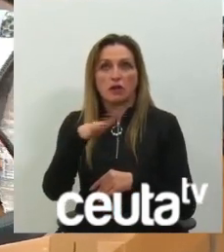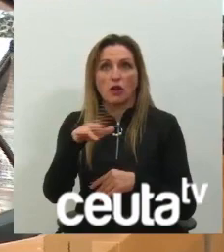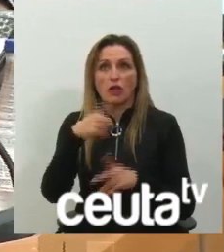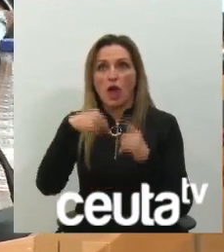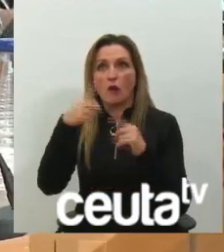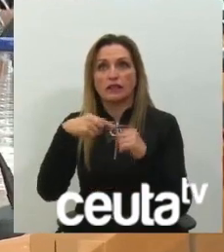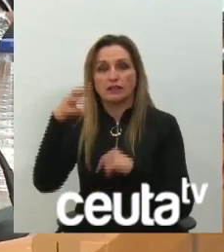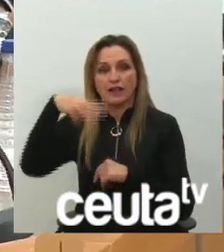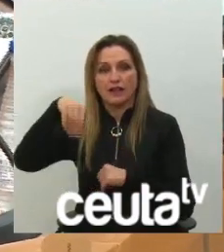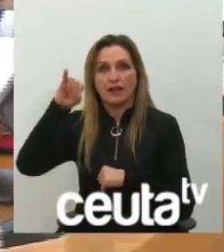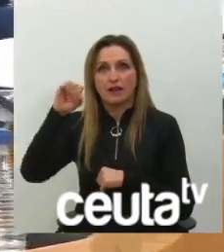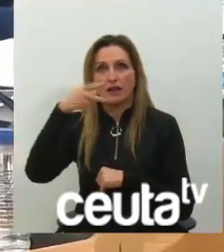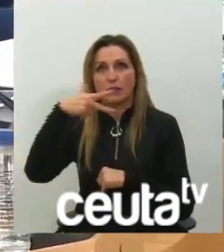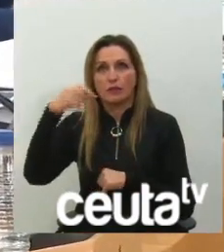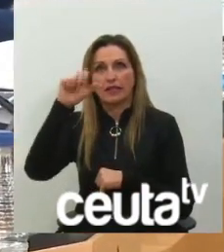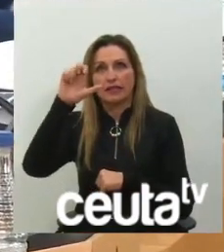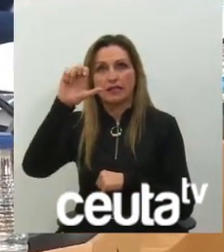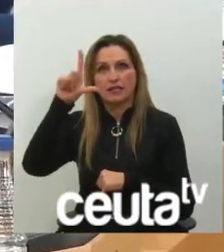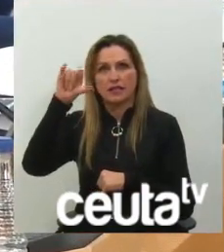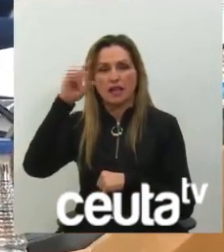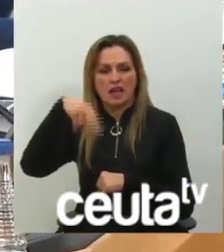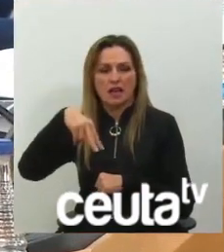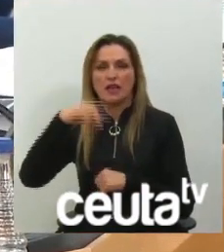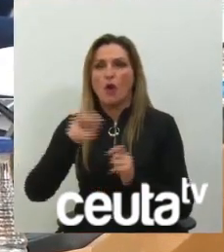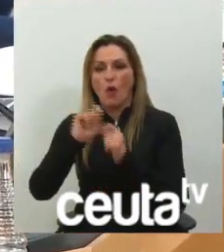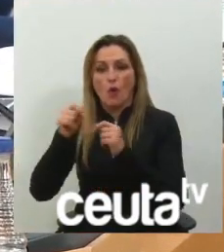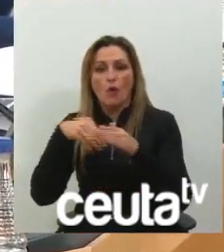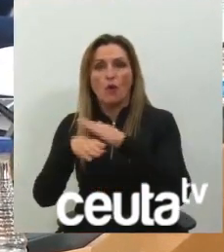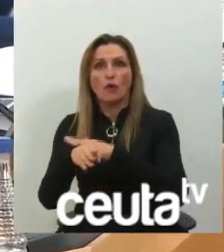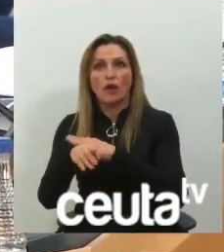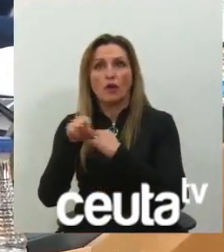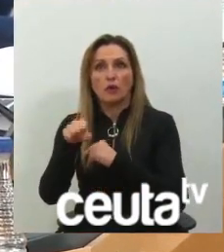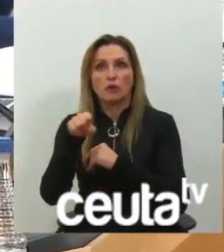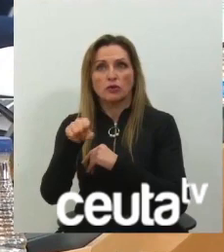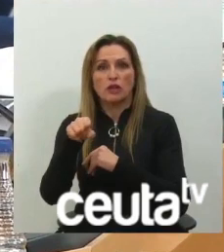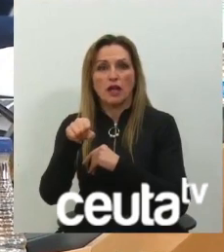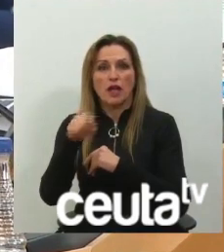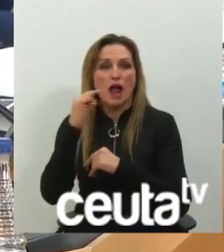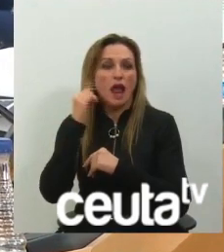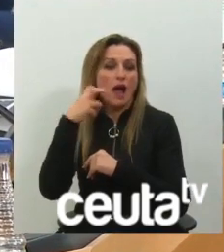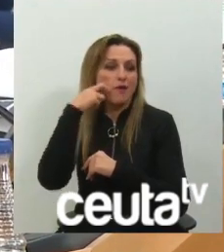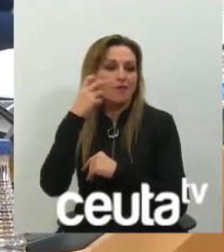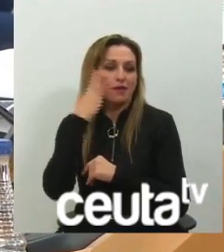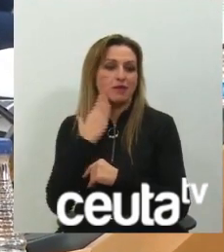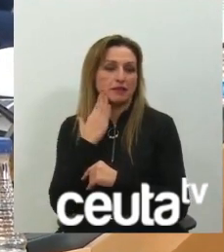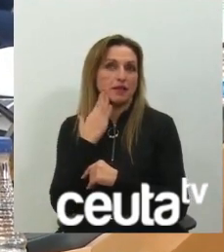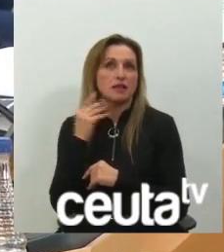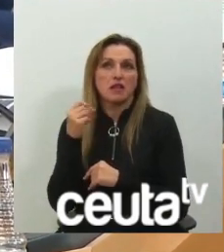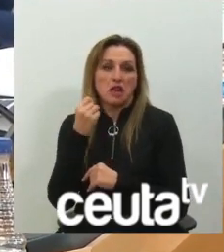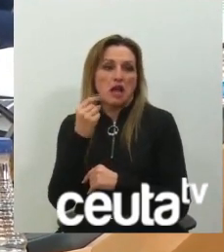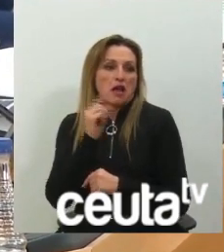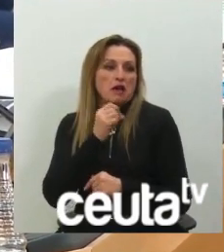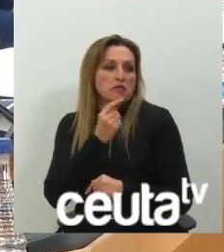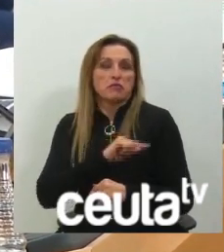tómeselo se le ve a usted con la piel más tersa igual es que se ha comido por allí algo que acepta especialmente bien